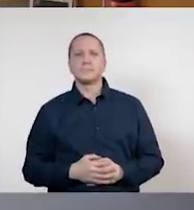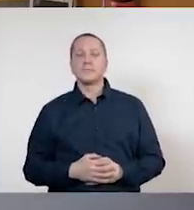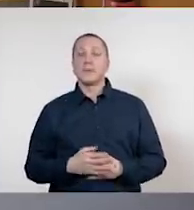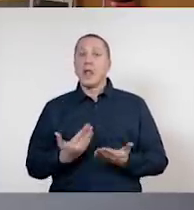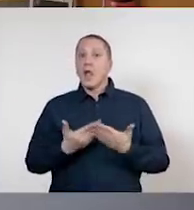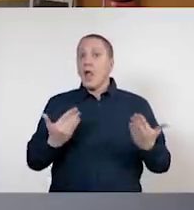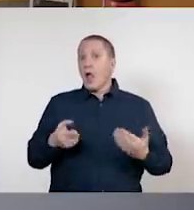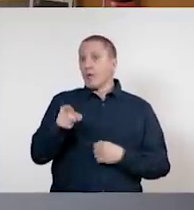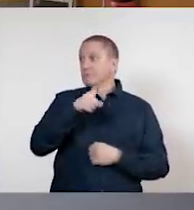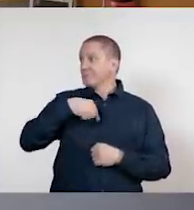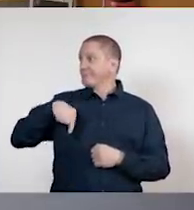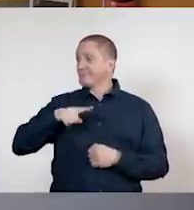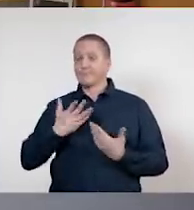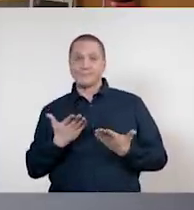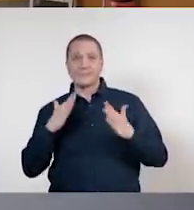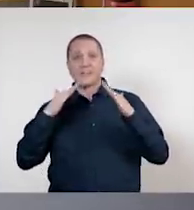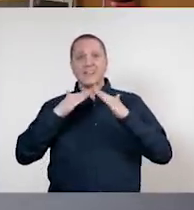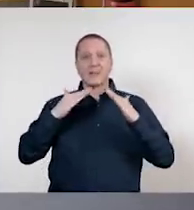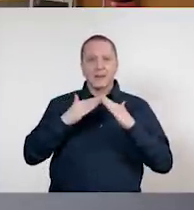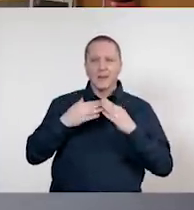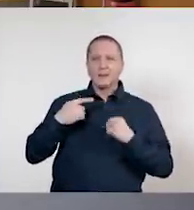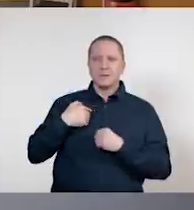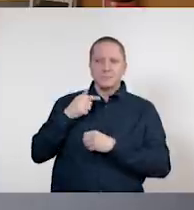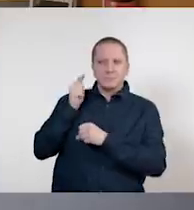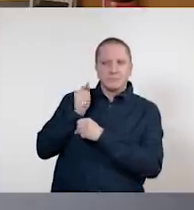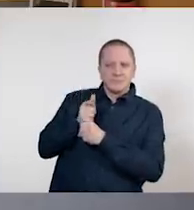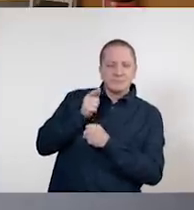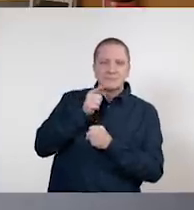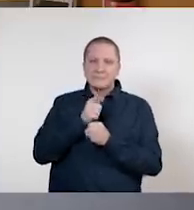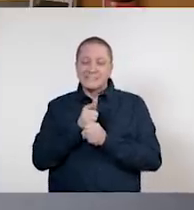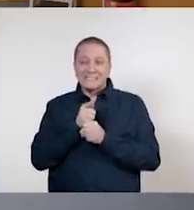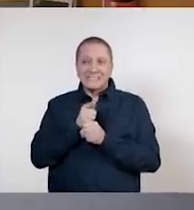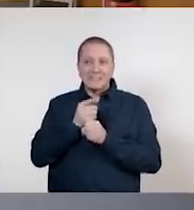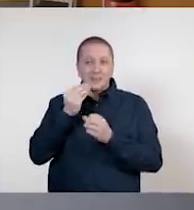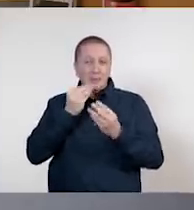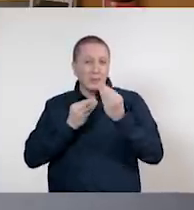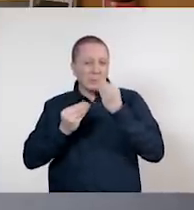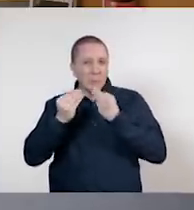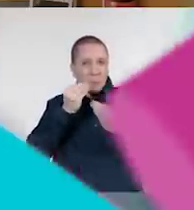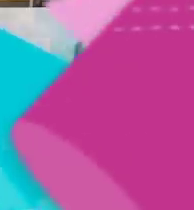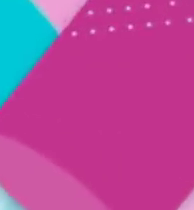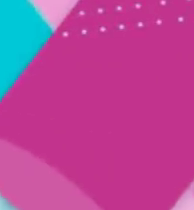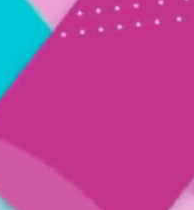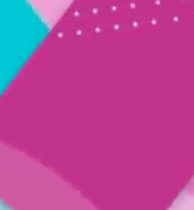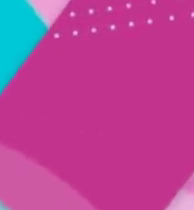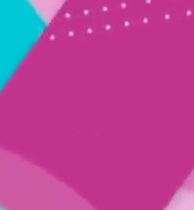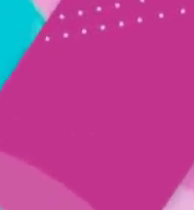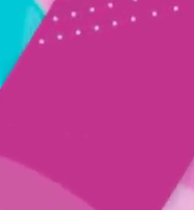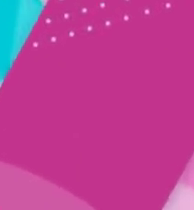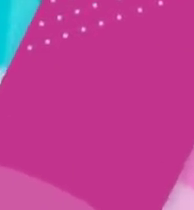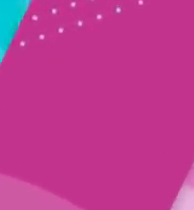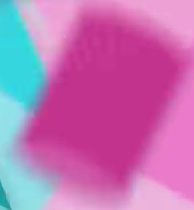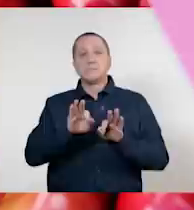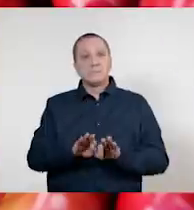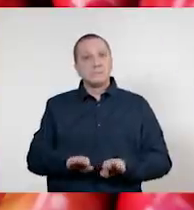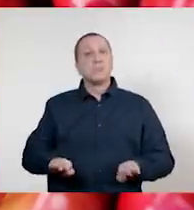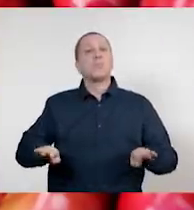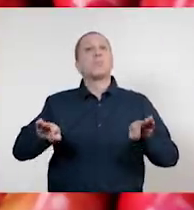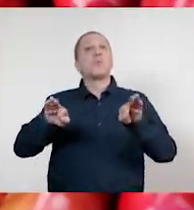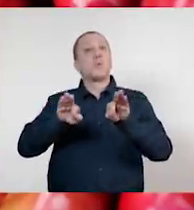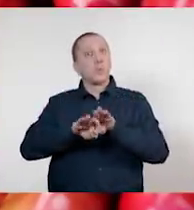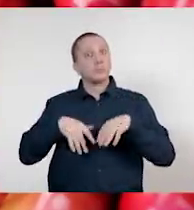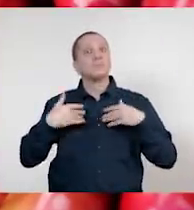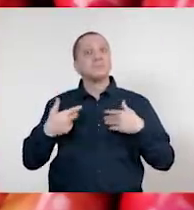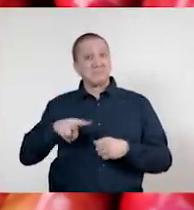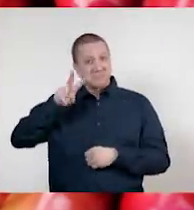Ahora que estamos en casa, he podido notar que eso de comer muy bien es muy importante, pero